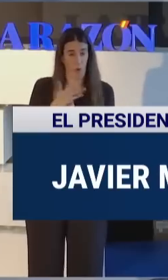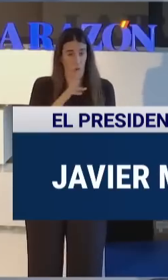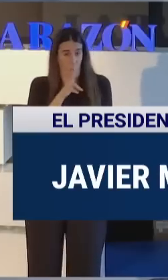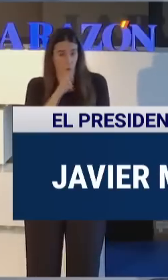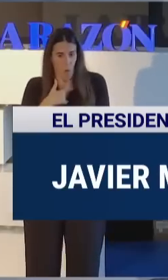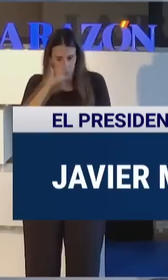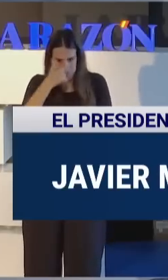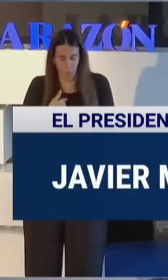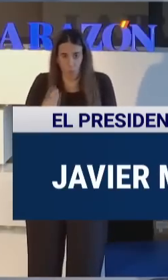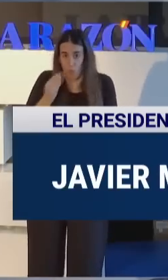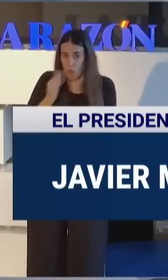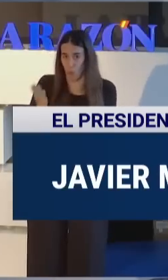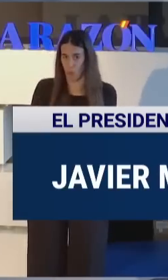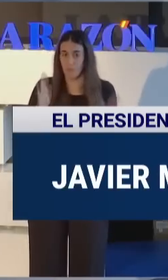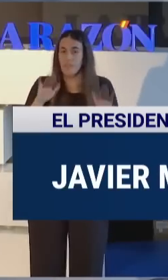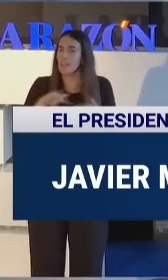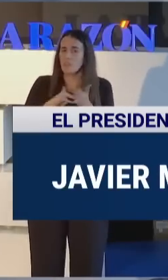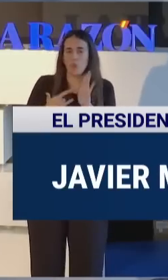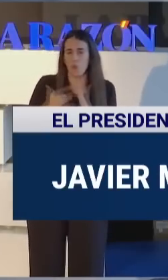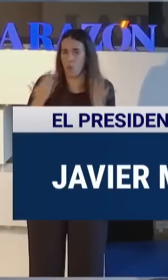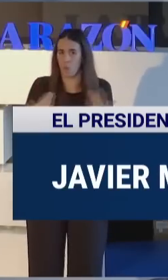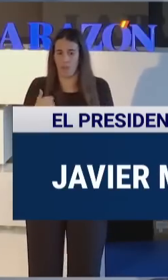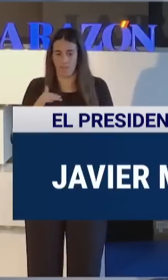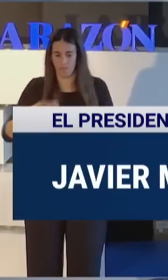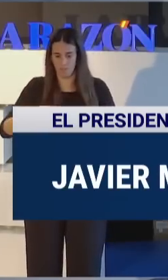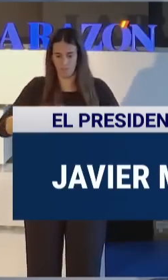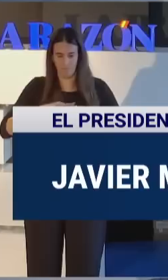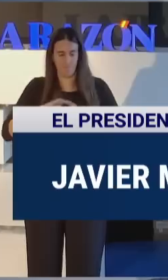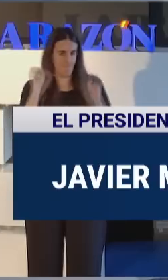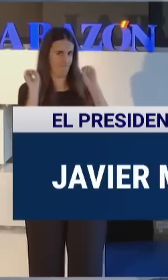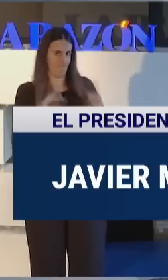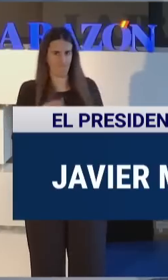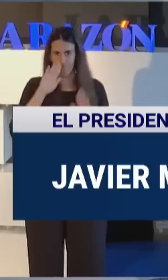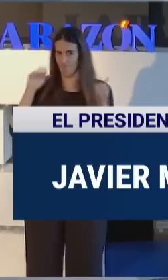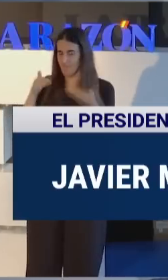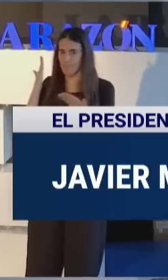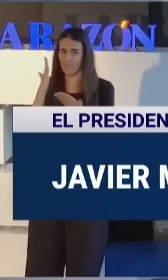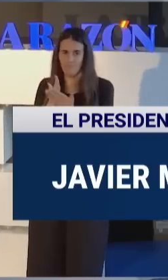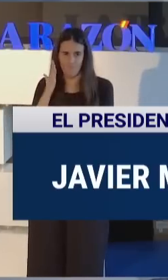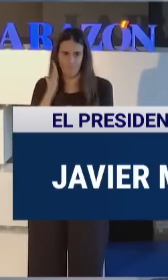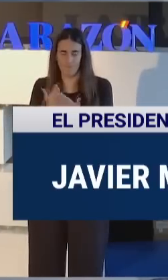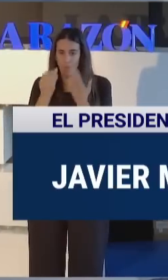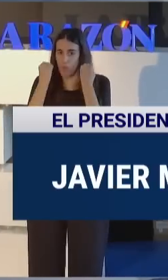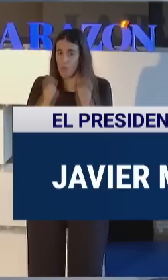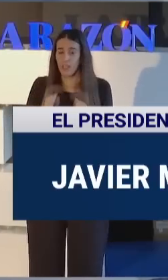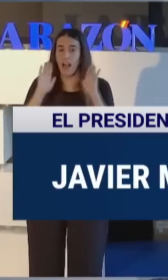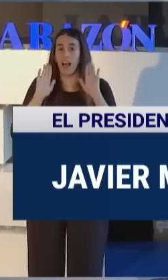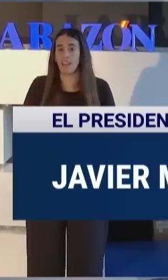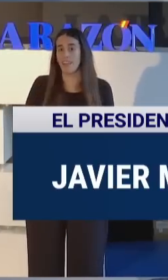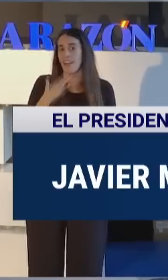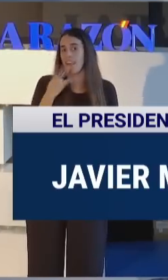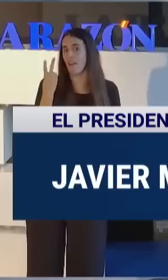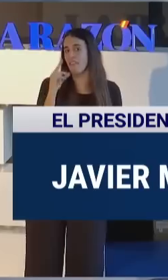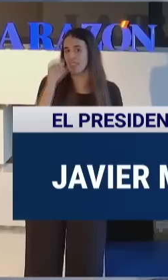era tonto. Entonces la solución de dignidad hizo que dejara de jugar al fútbol y me dedicara a estudiar de manera intensa. Y a los 20 años escribí mi primer